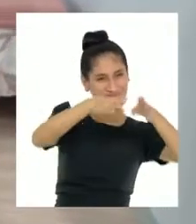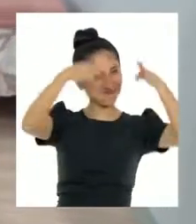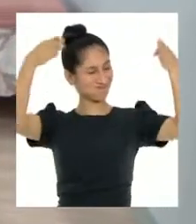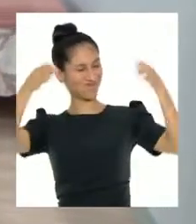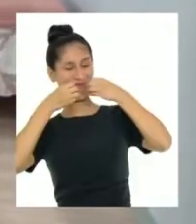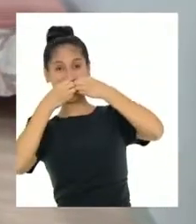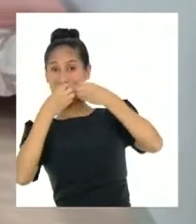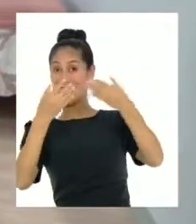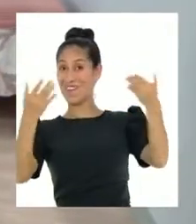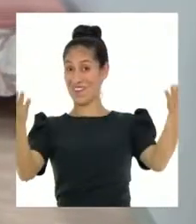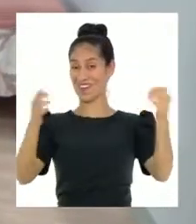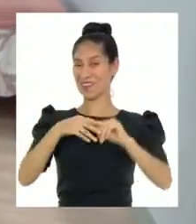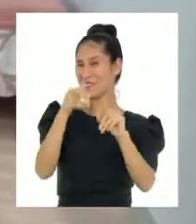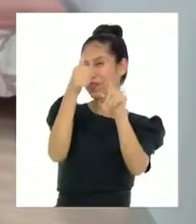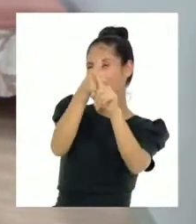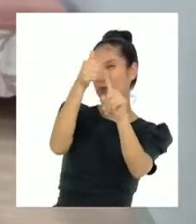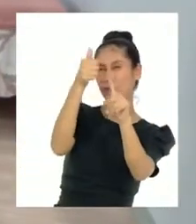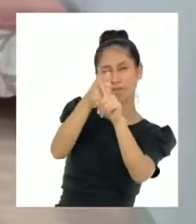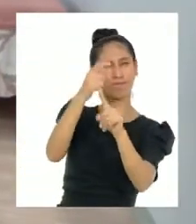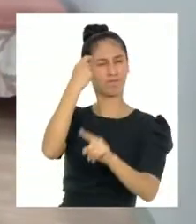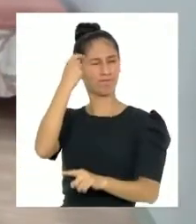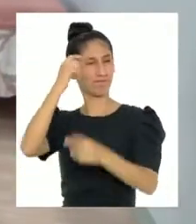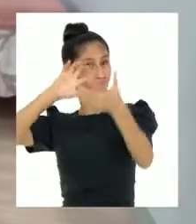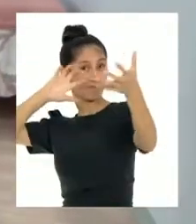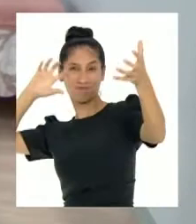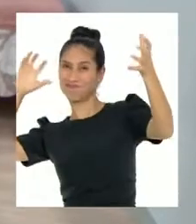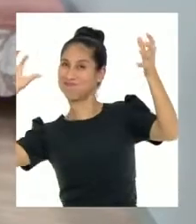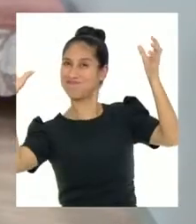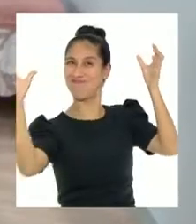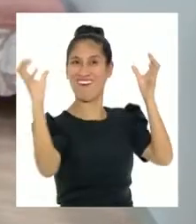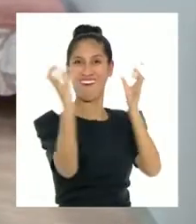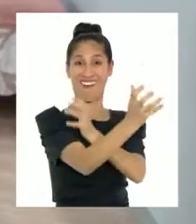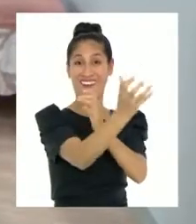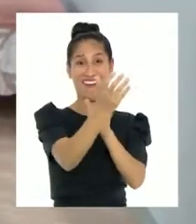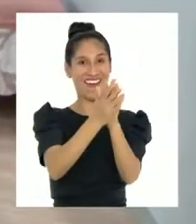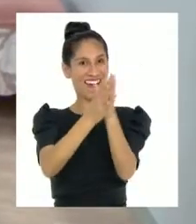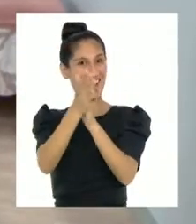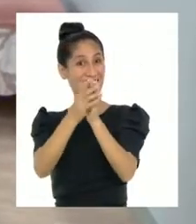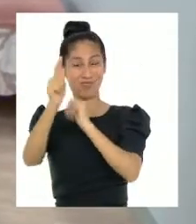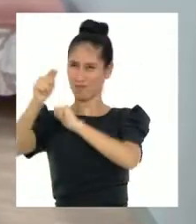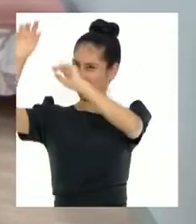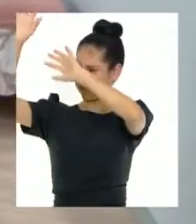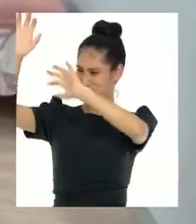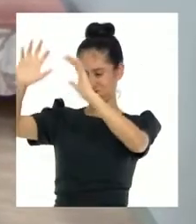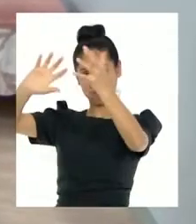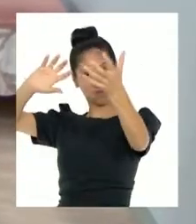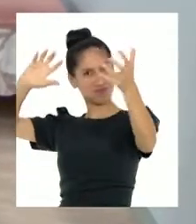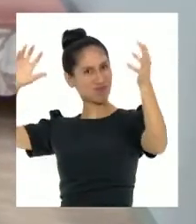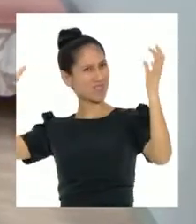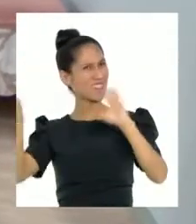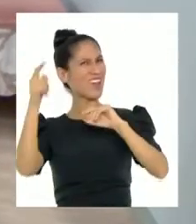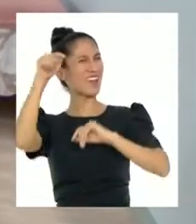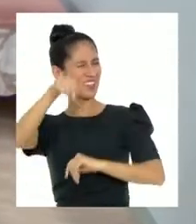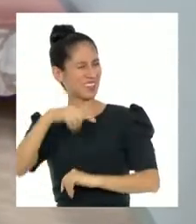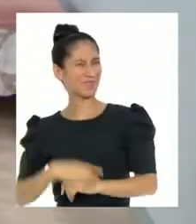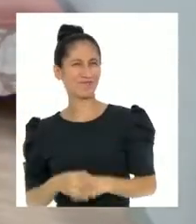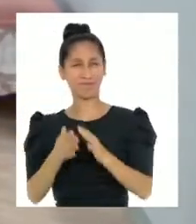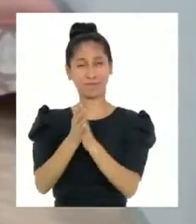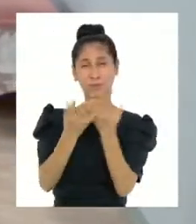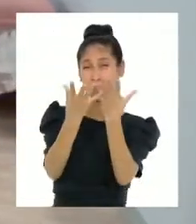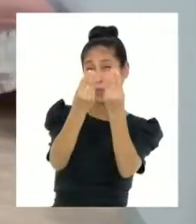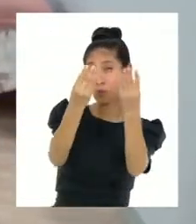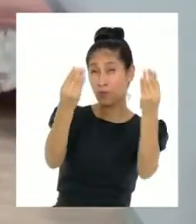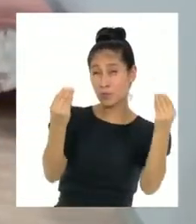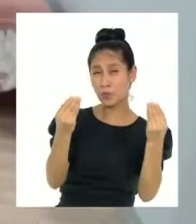expresarnos, poner de tu parte para transformar el mundo a tu alrededor. Y hoy les tengo una yapa. Muchos de